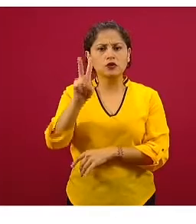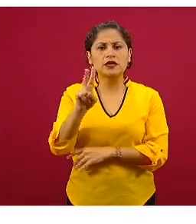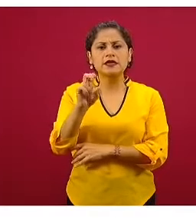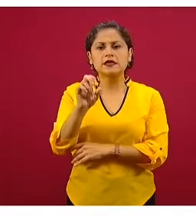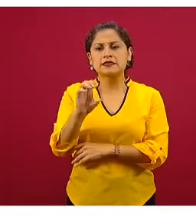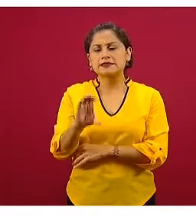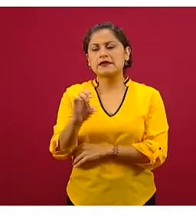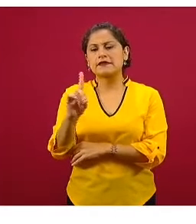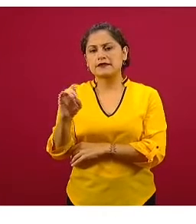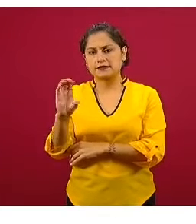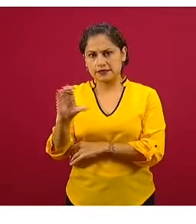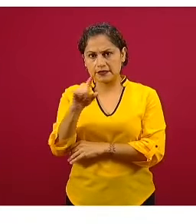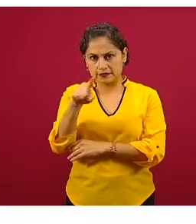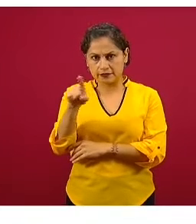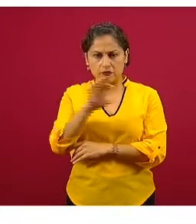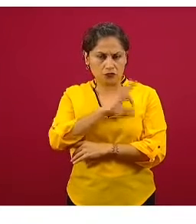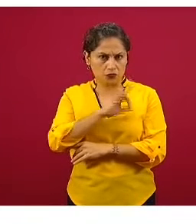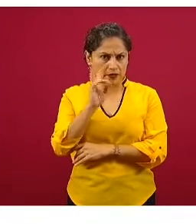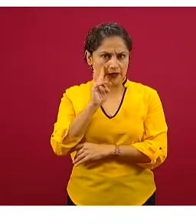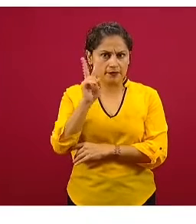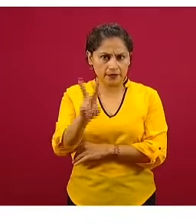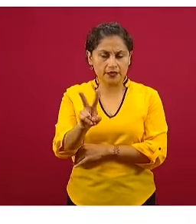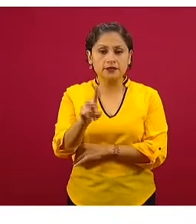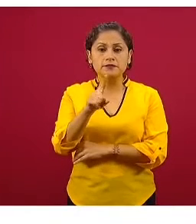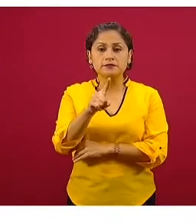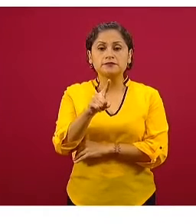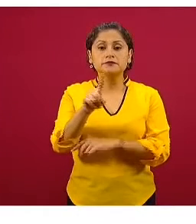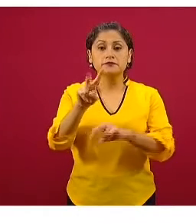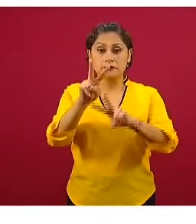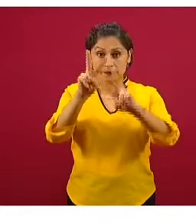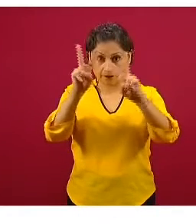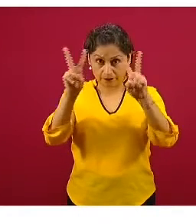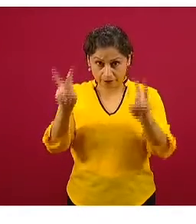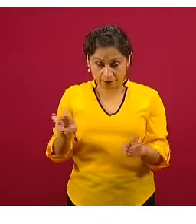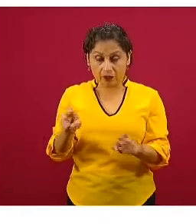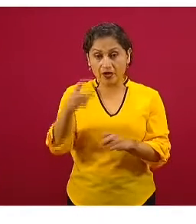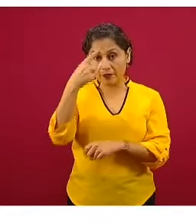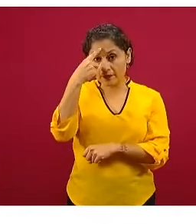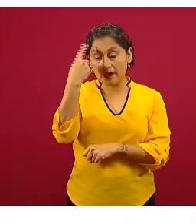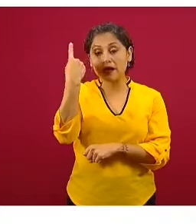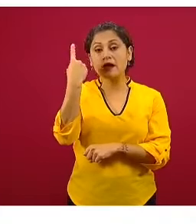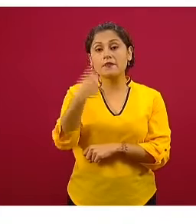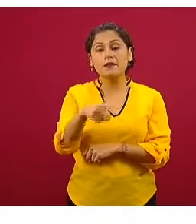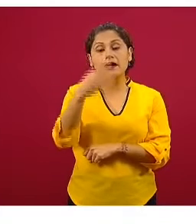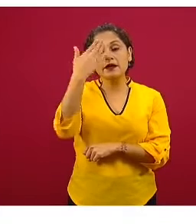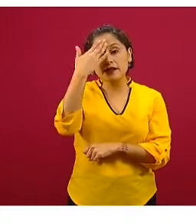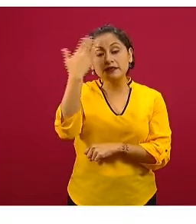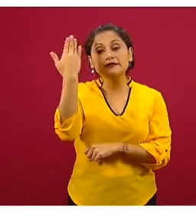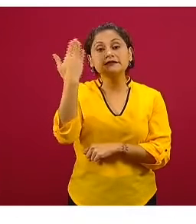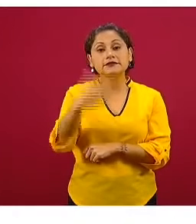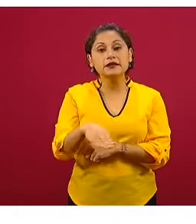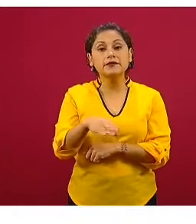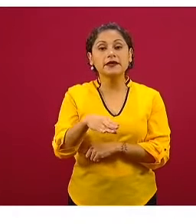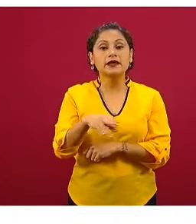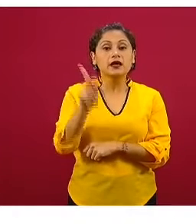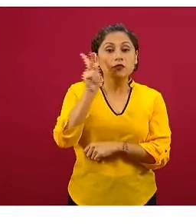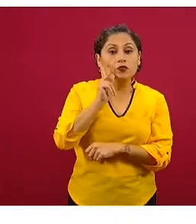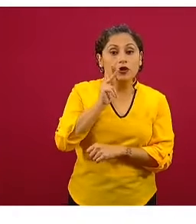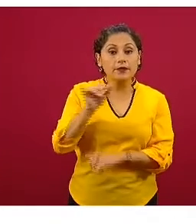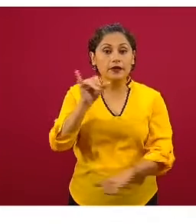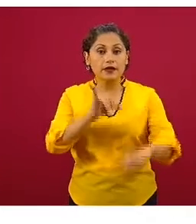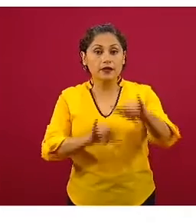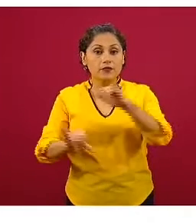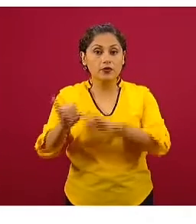Ellos identifican para el tema de las pruebas y el uso de las pruebas de laboratorio, precisamente le dan